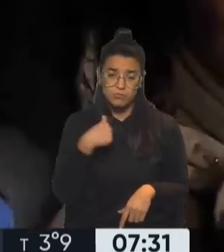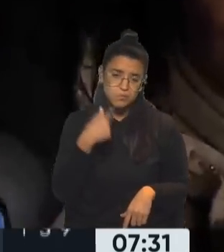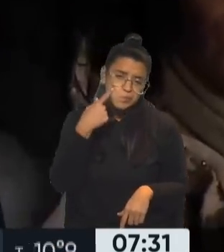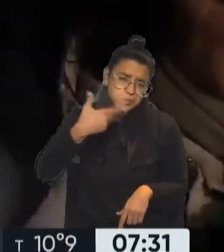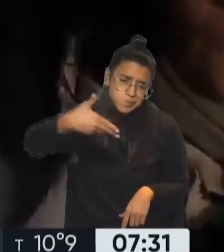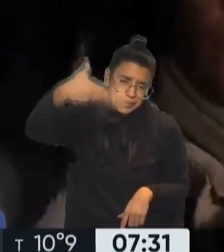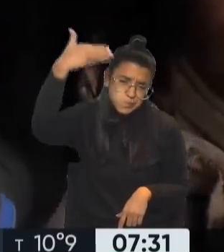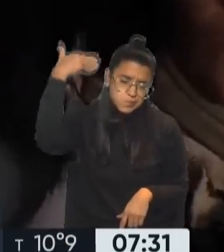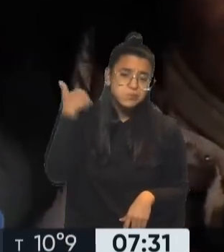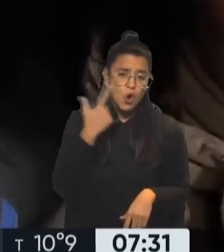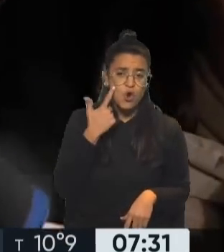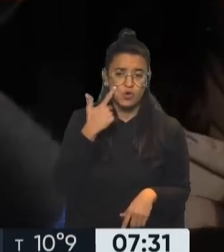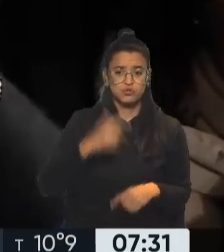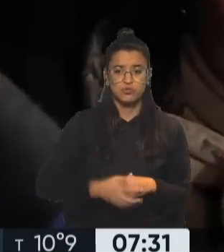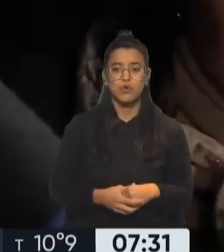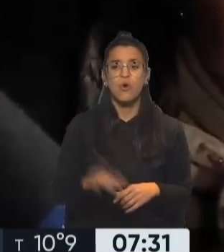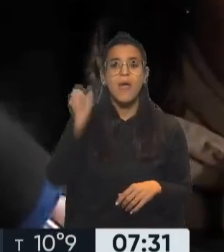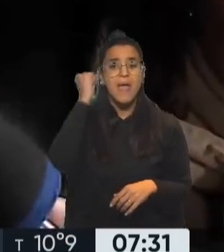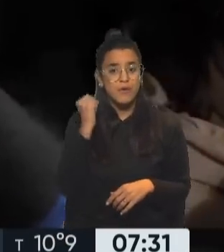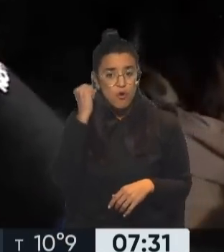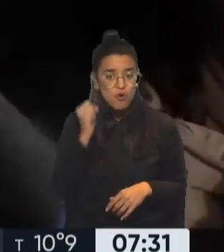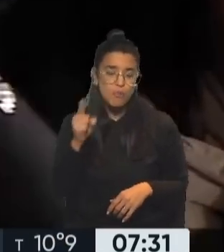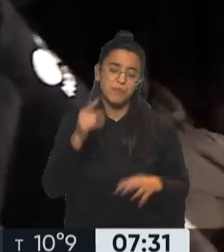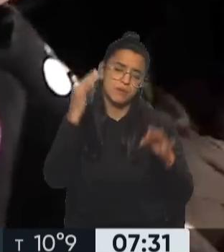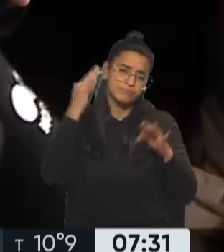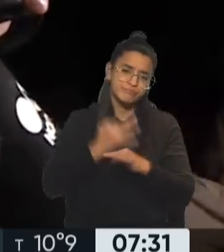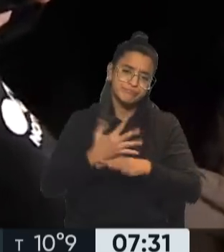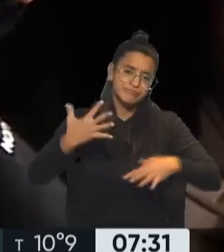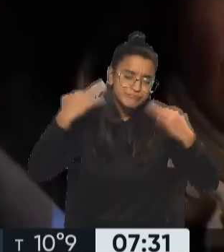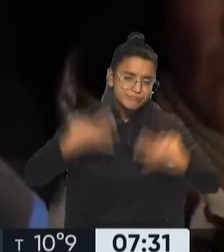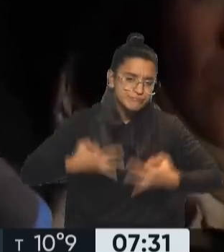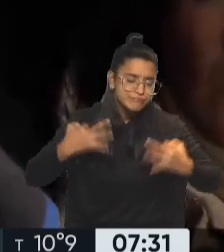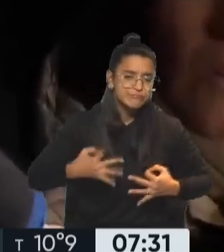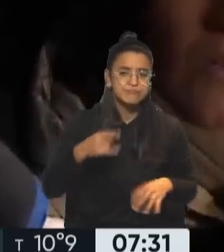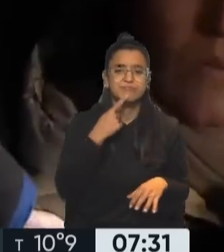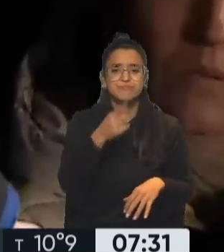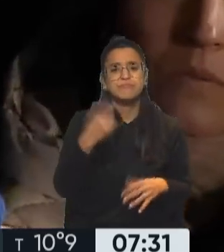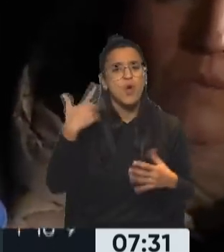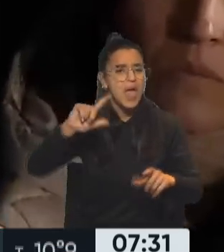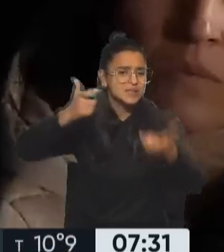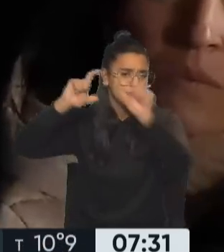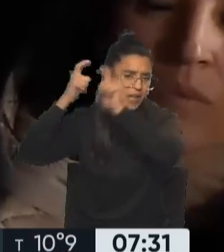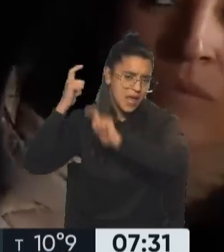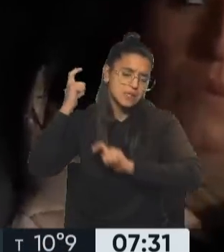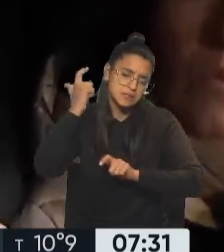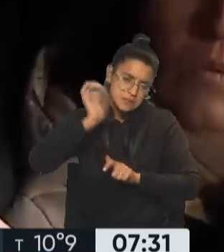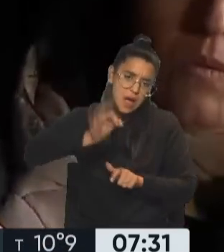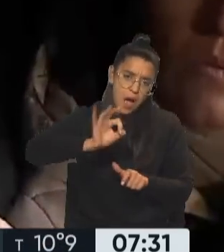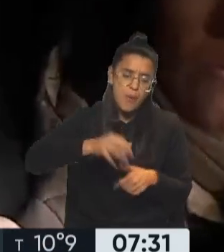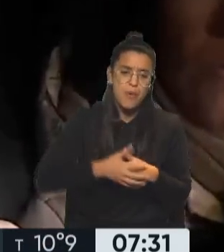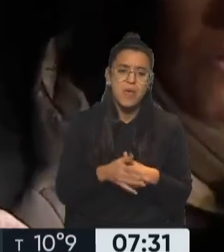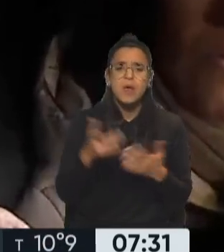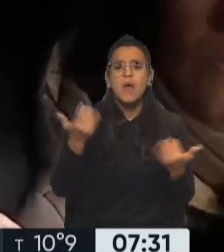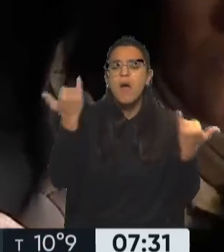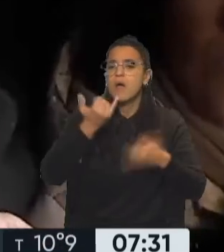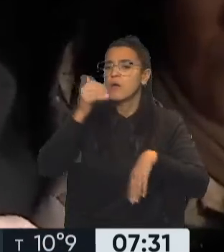hace mucho tiempo, una economista de excelencia, con una gran experiencia, que ha tenido